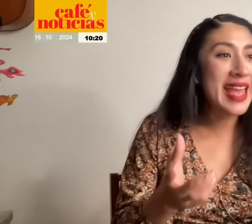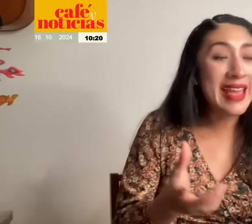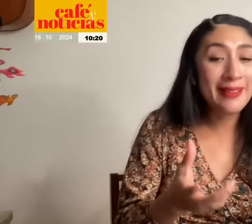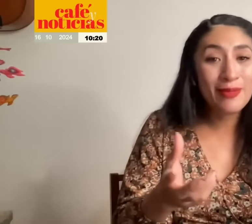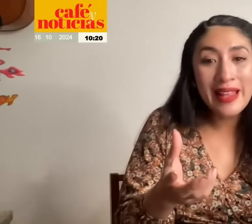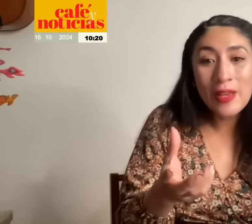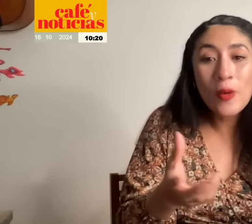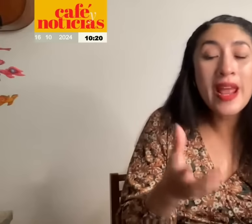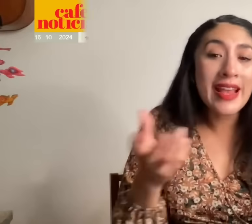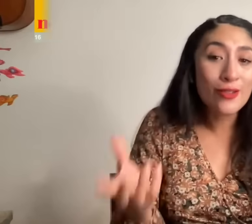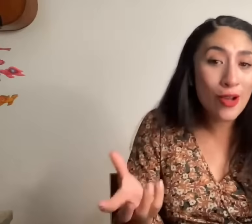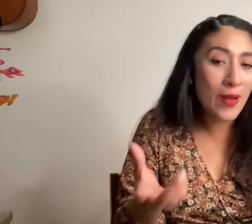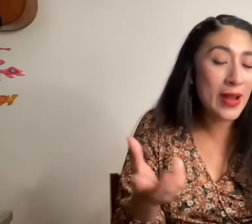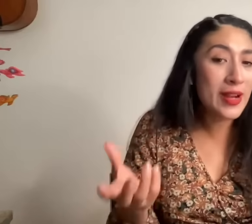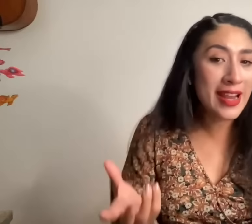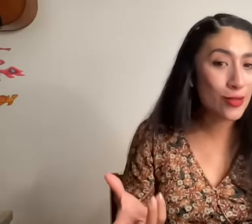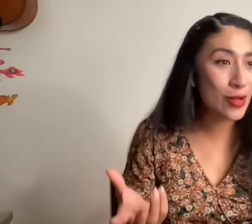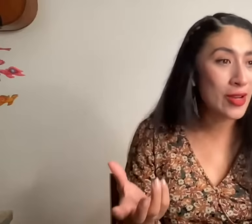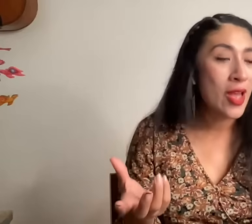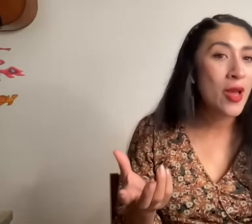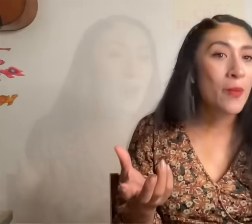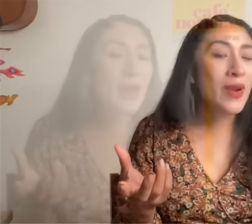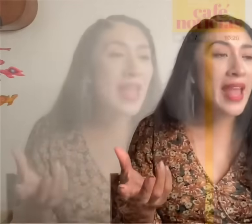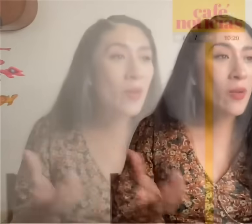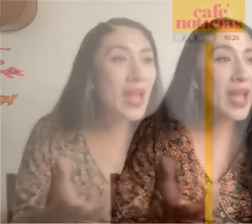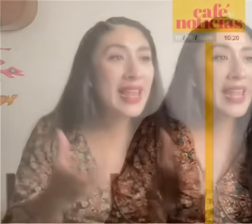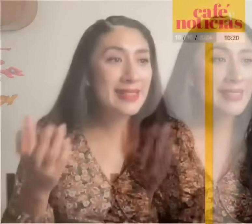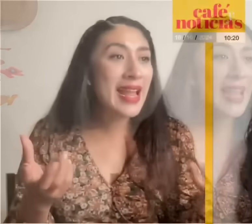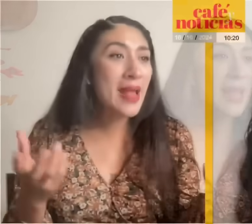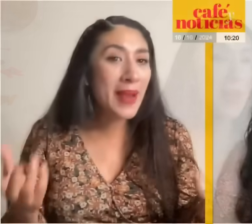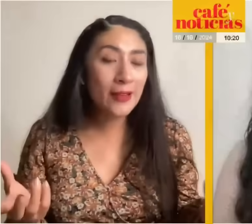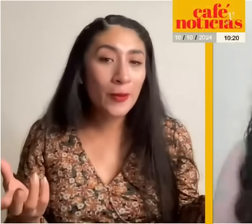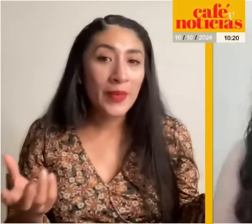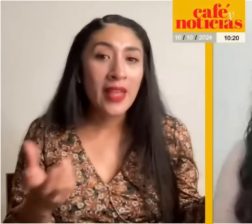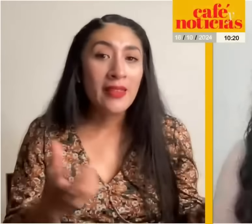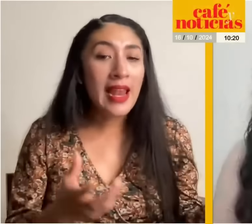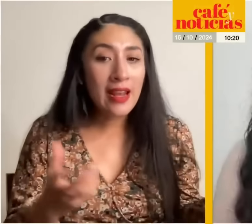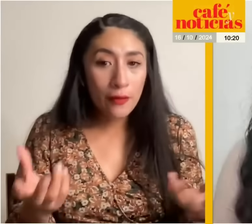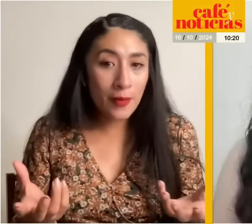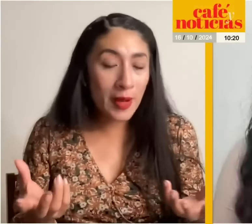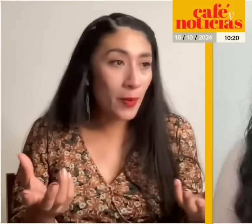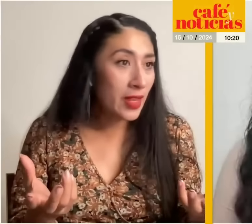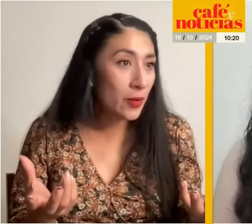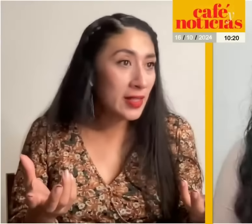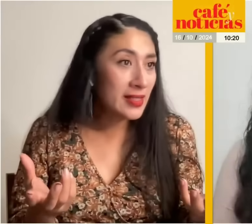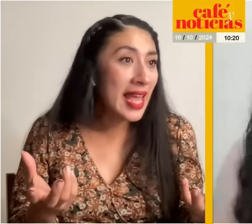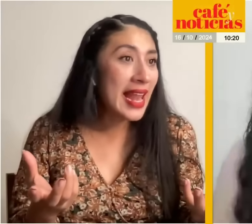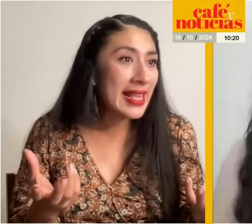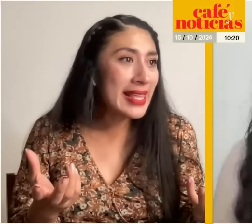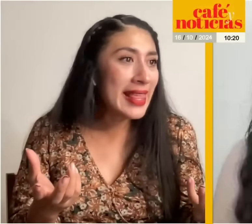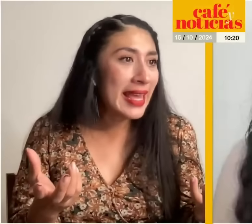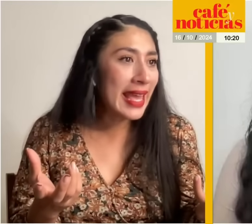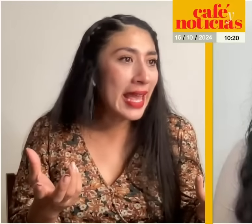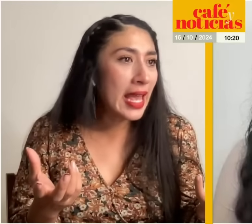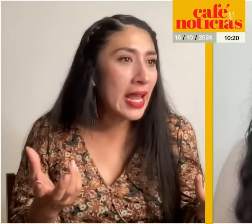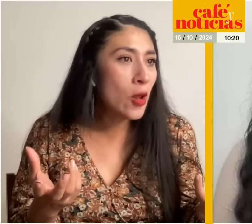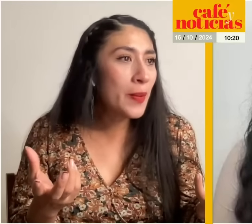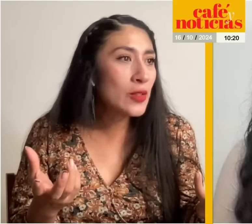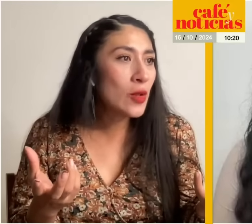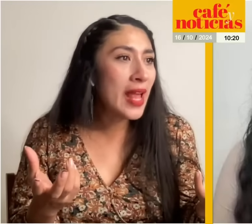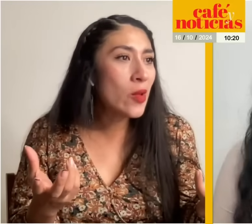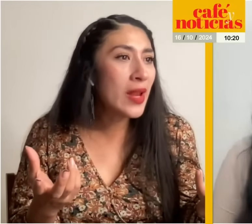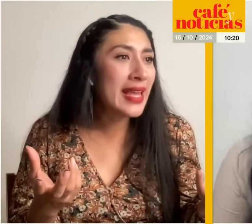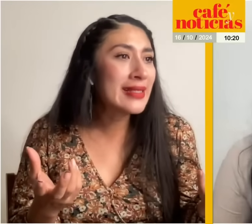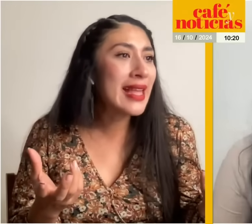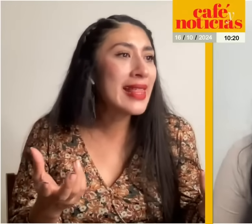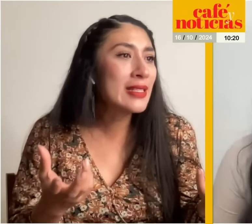no tendría ninguna razón o alguna razón por la cual estar hablando de la reforma al Poder Judicial y de que